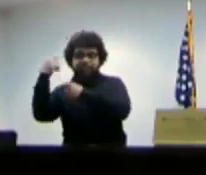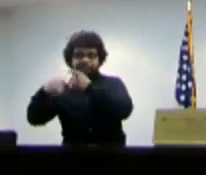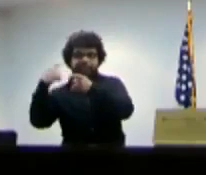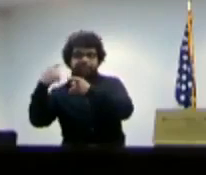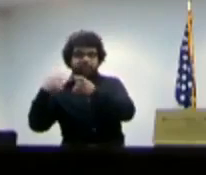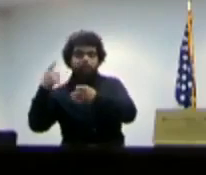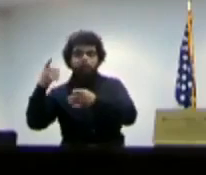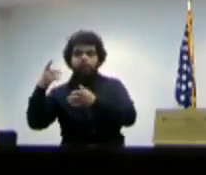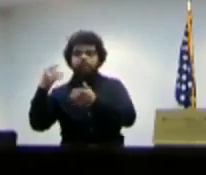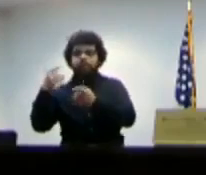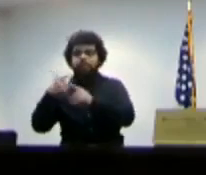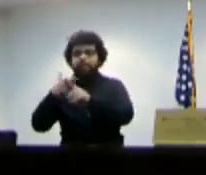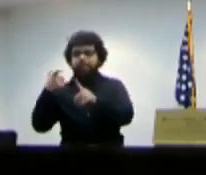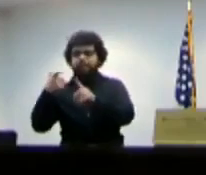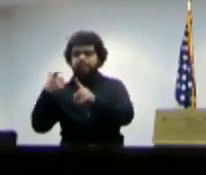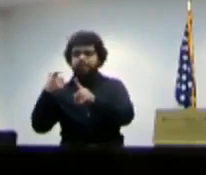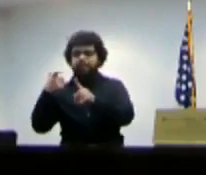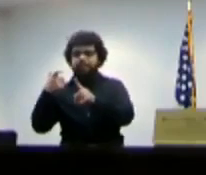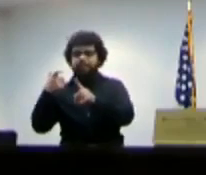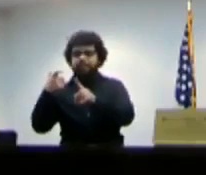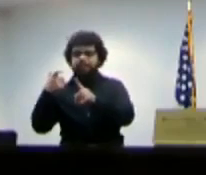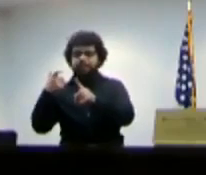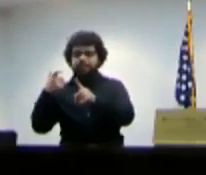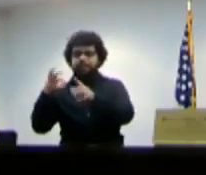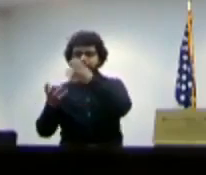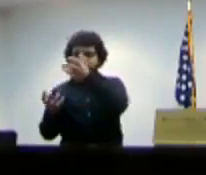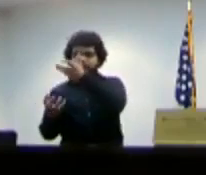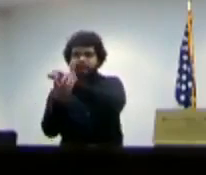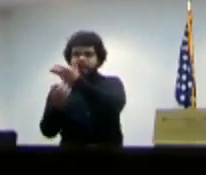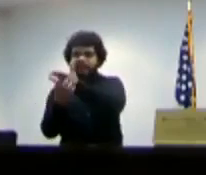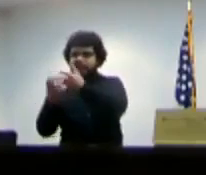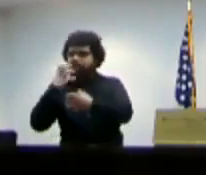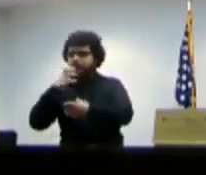ciclo de una turbina de combustión.